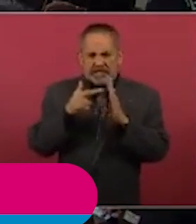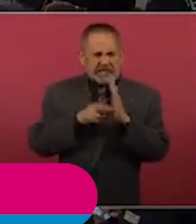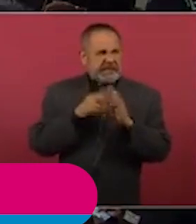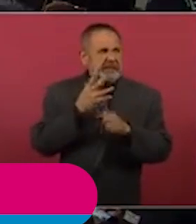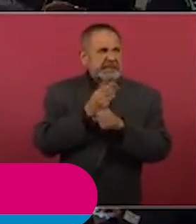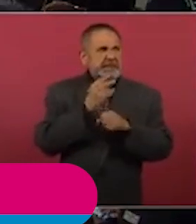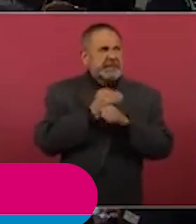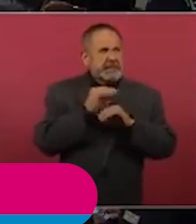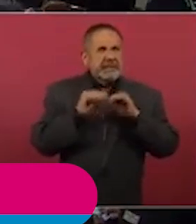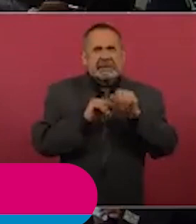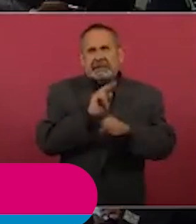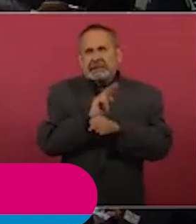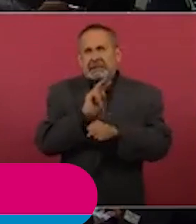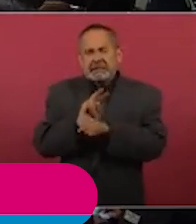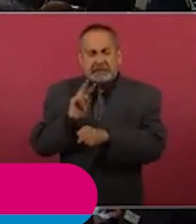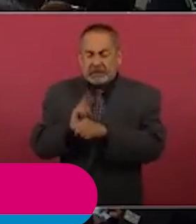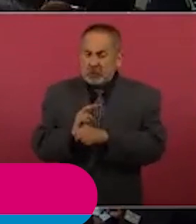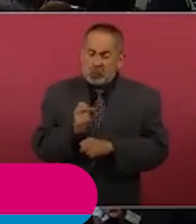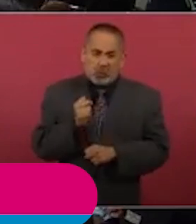estricto.